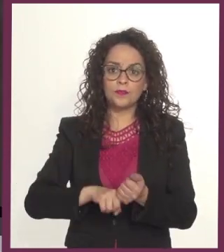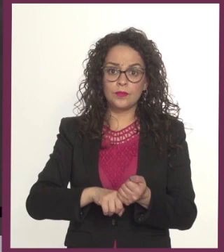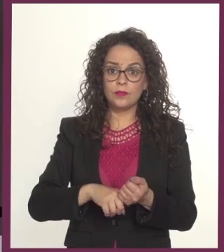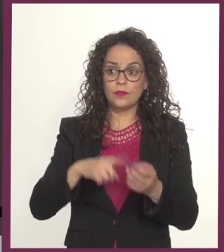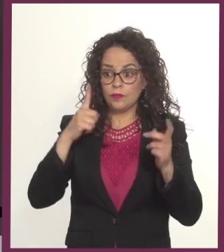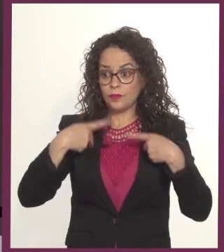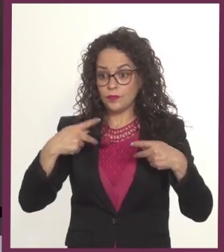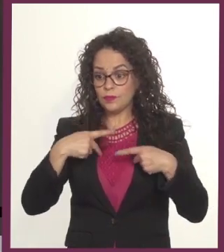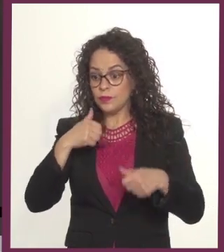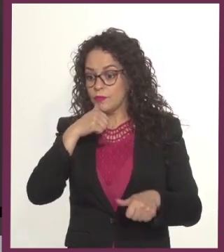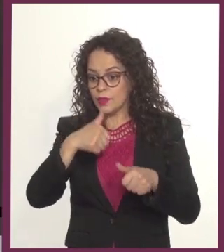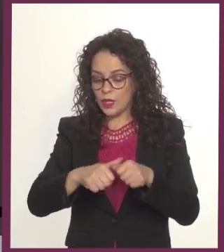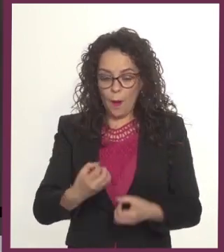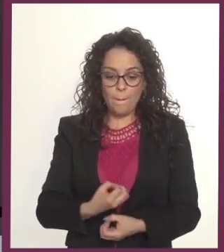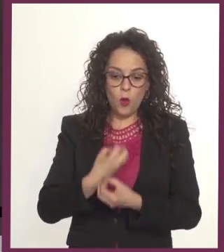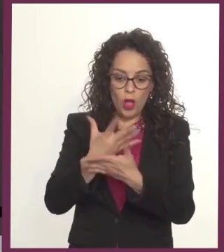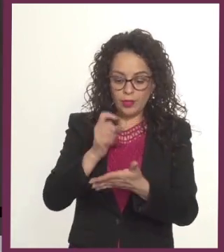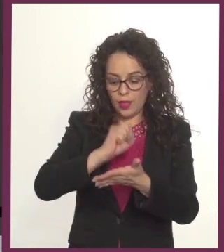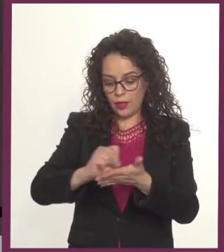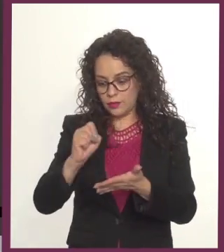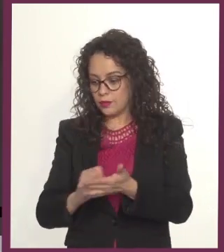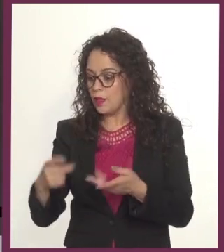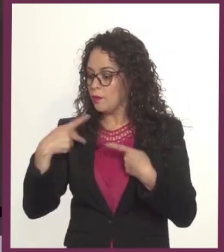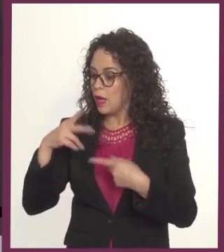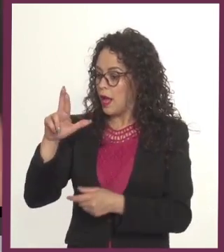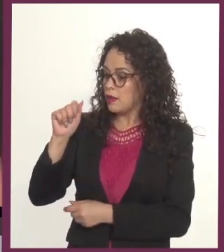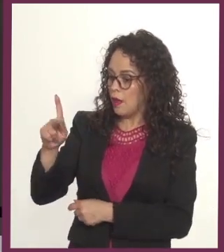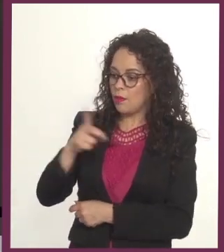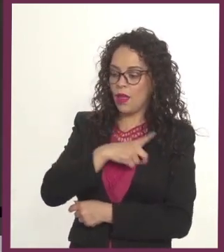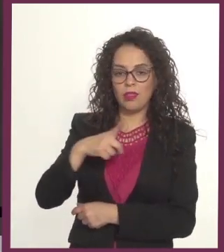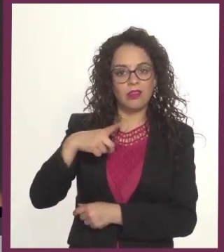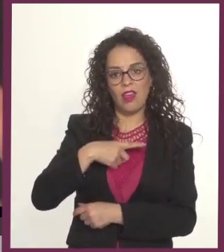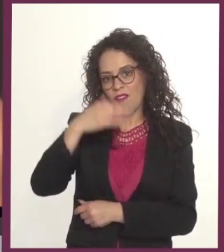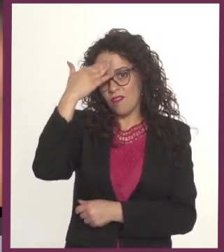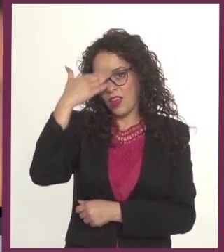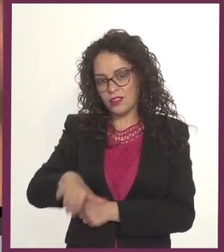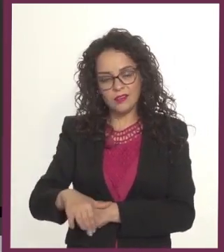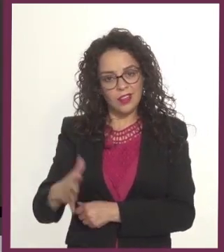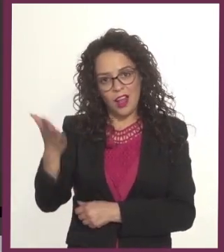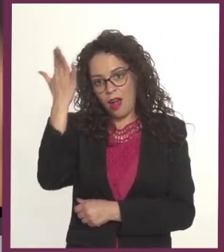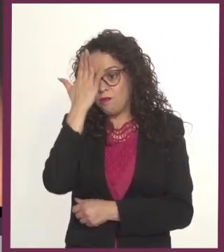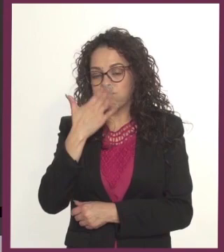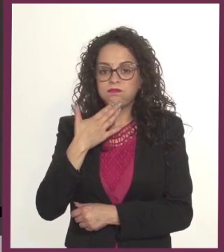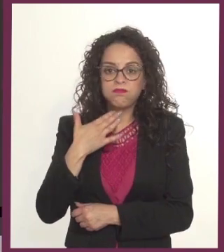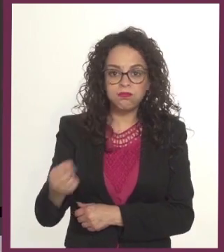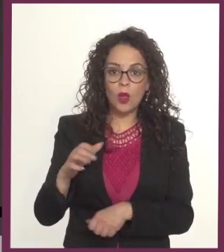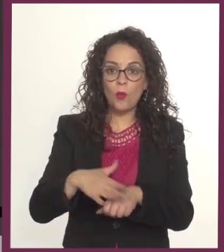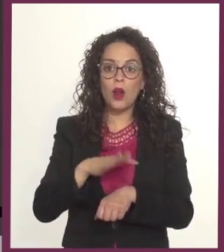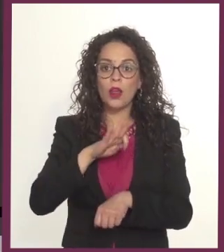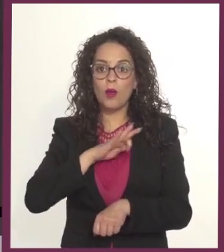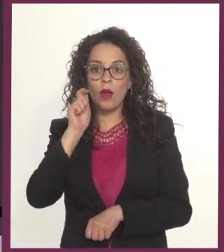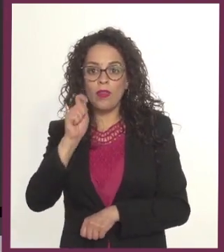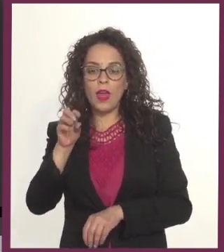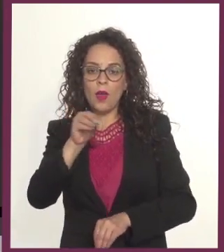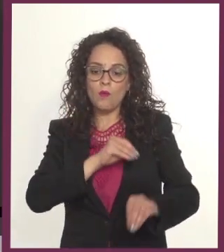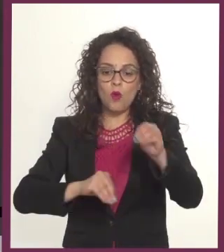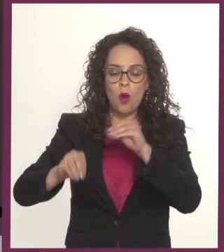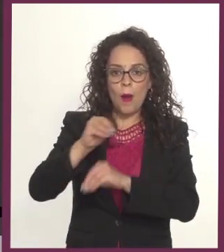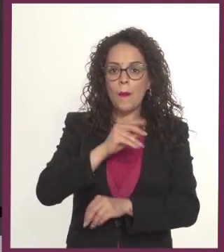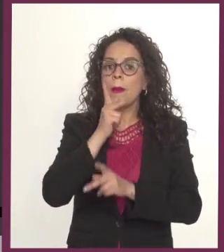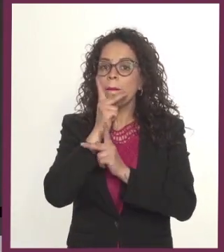un letrista, un poeta, un escritor, debe dominarlas, porque eso nos permite jugar con las palabras y hacer cosas